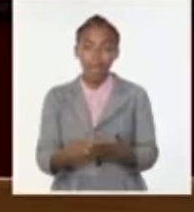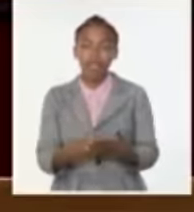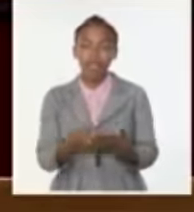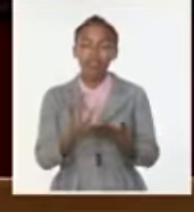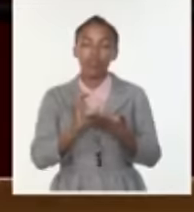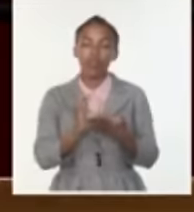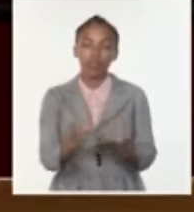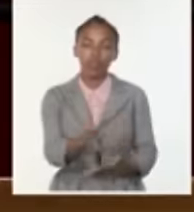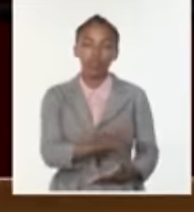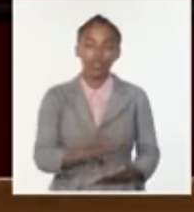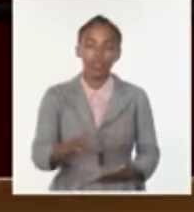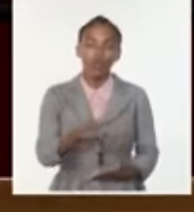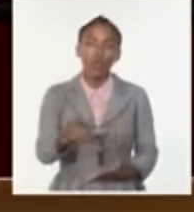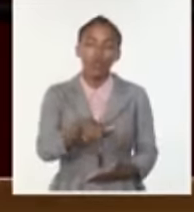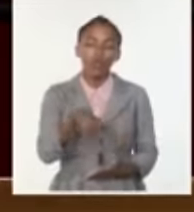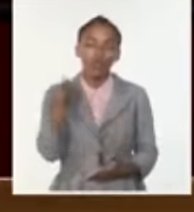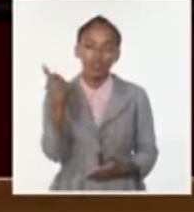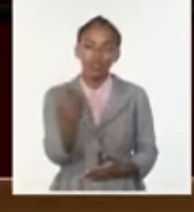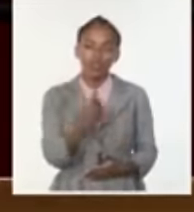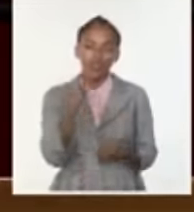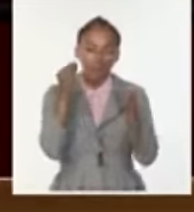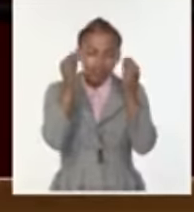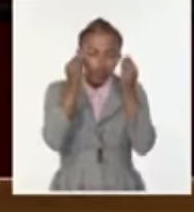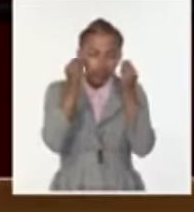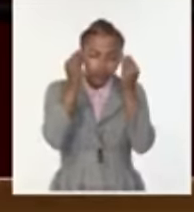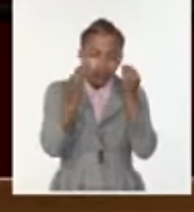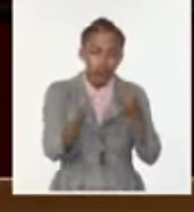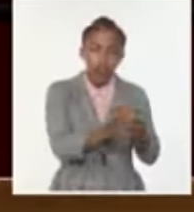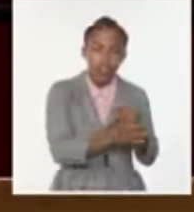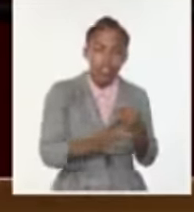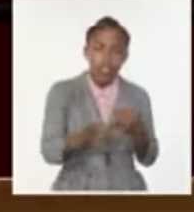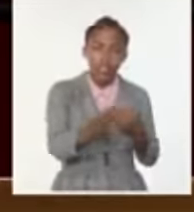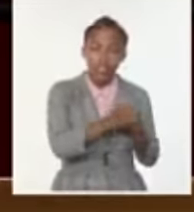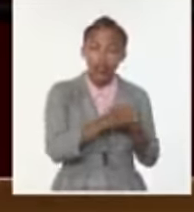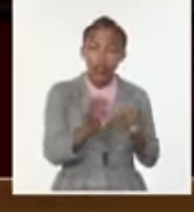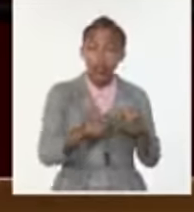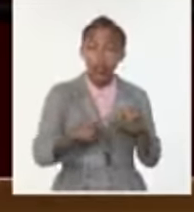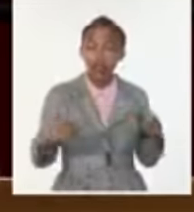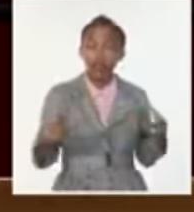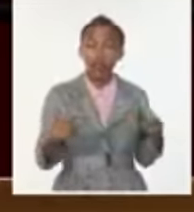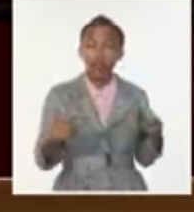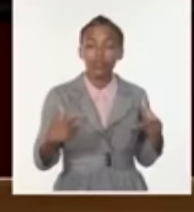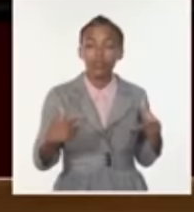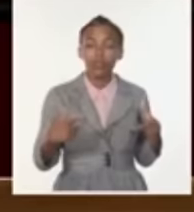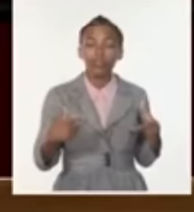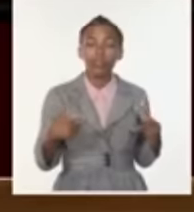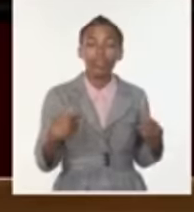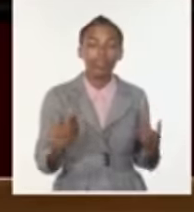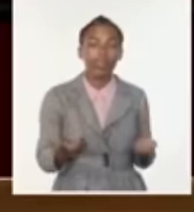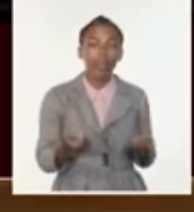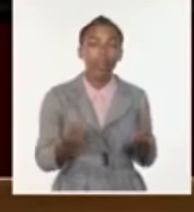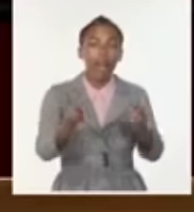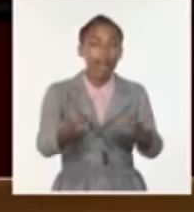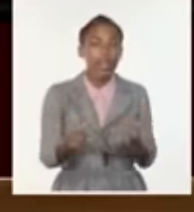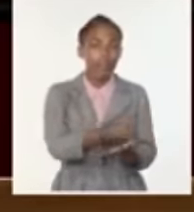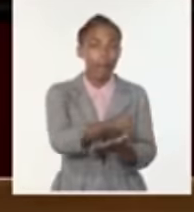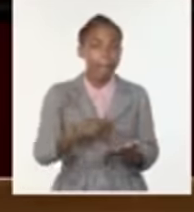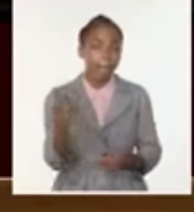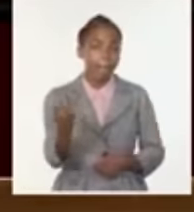también estamos revisando que muchos municipios, muchos consejos de la administración, y eso tiene que controlarlo la asamblea, que es quien lo